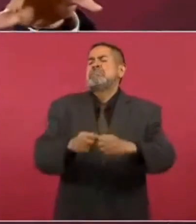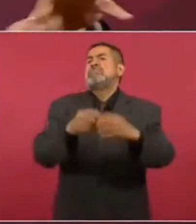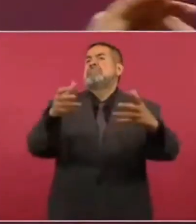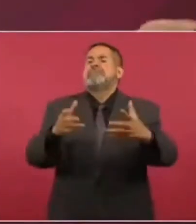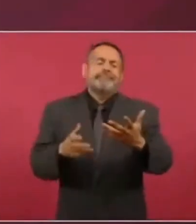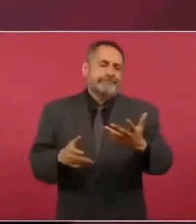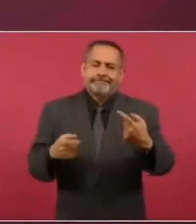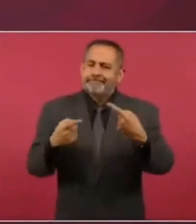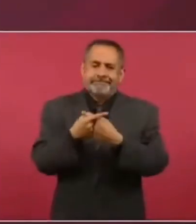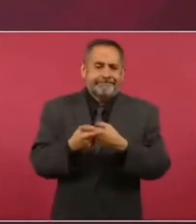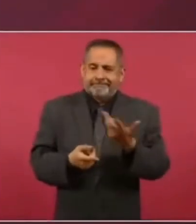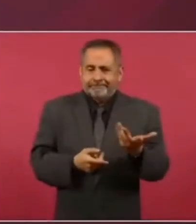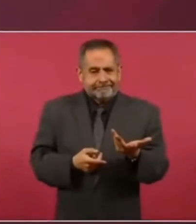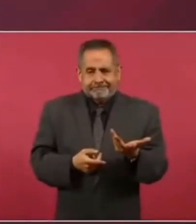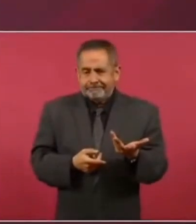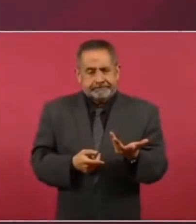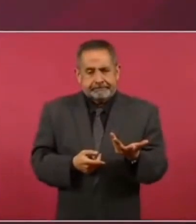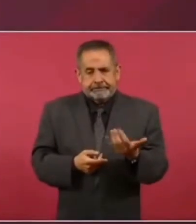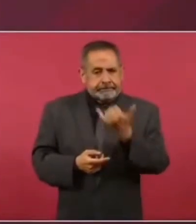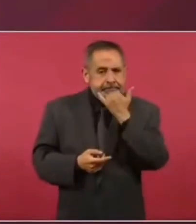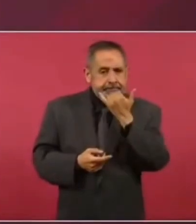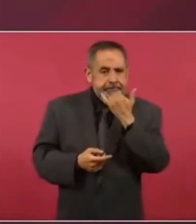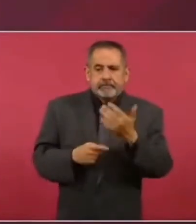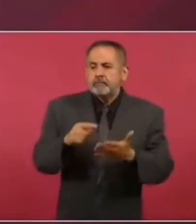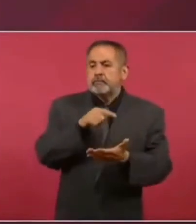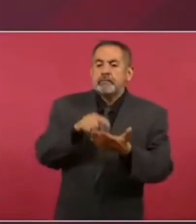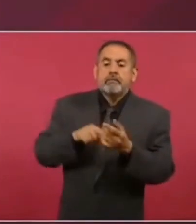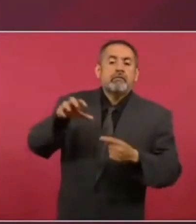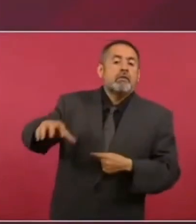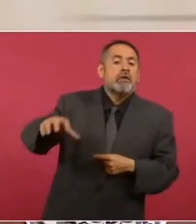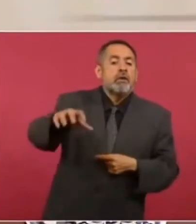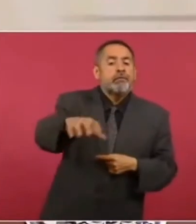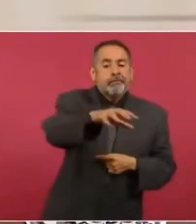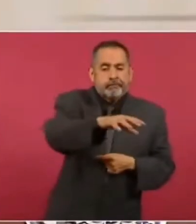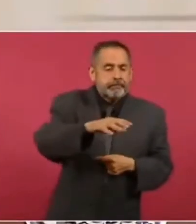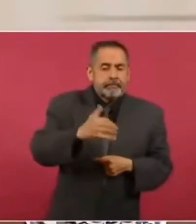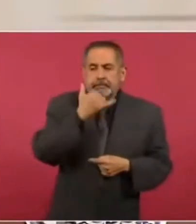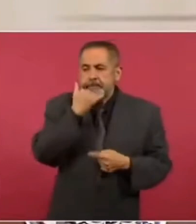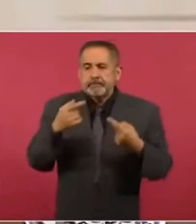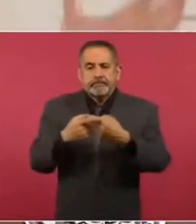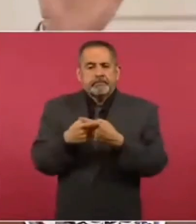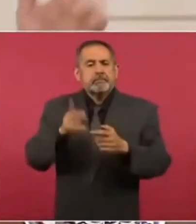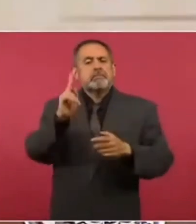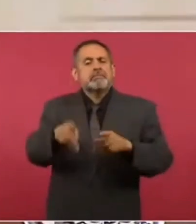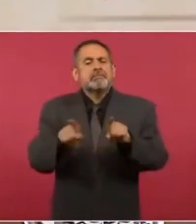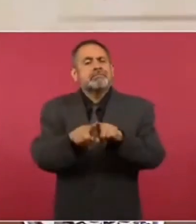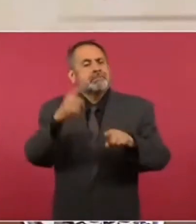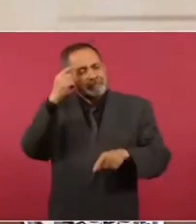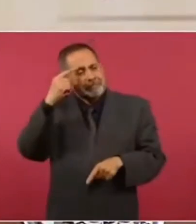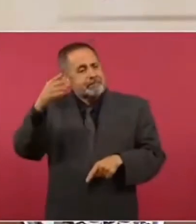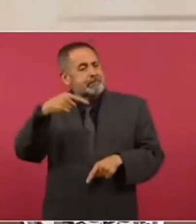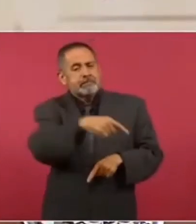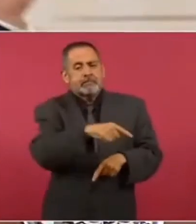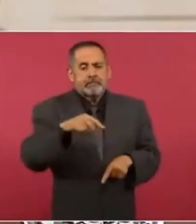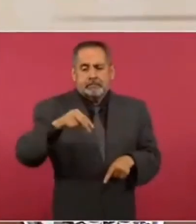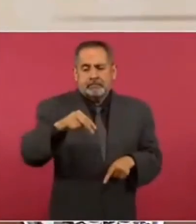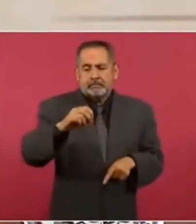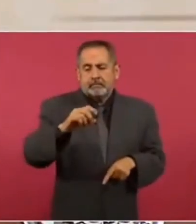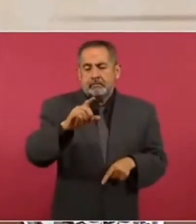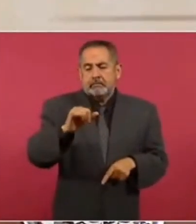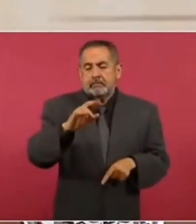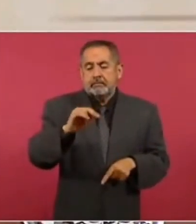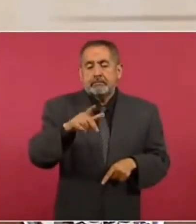ciertos sitios, ciertos lugares. Lo que pasó en el periodo neoliberal, donde